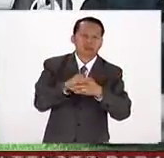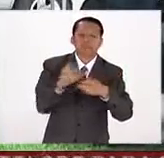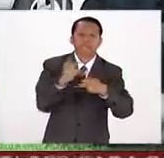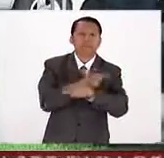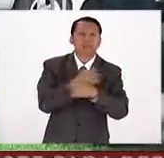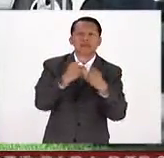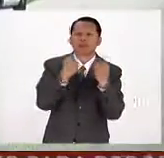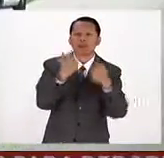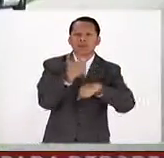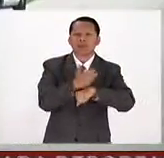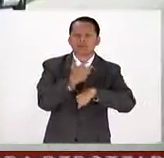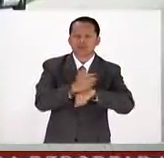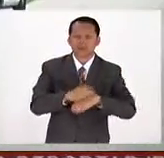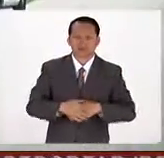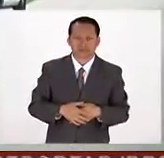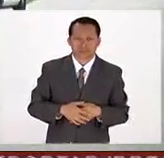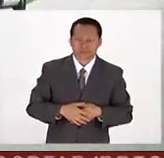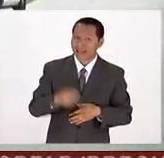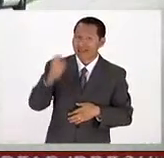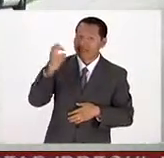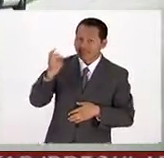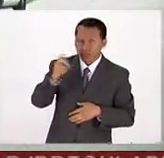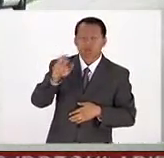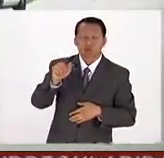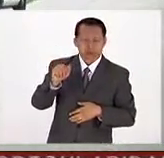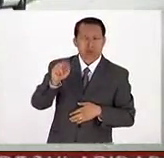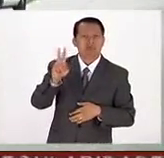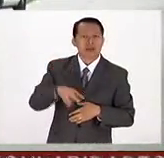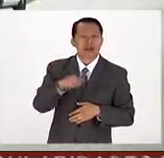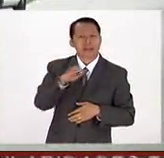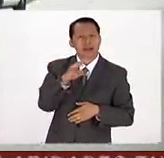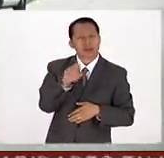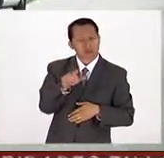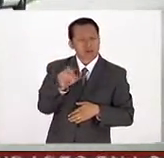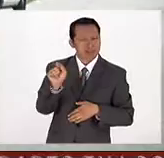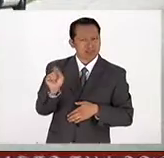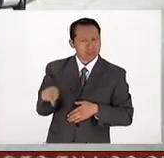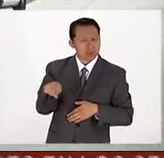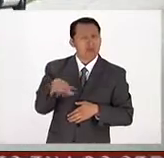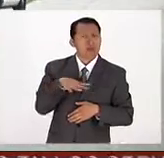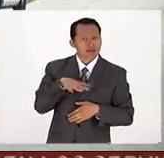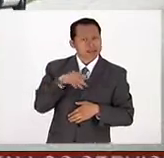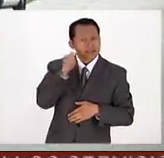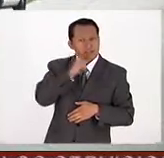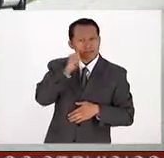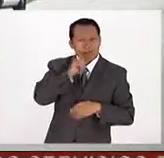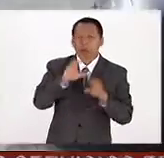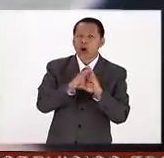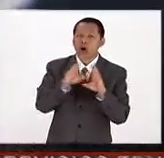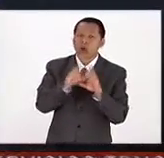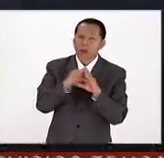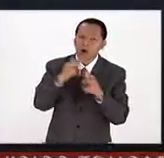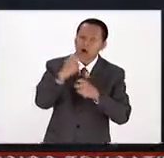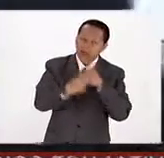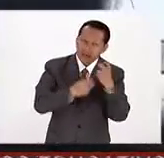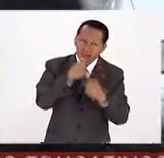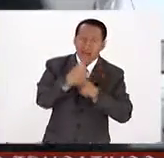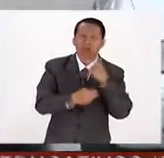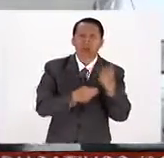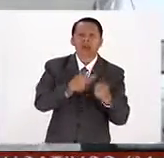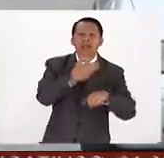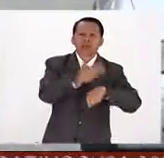la historia de los Estados Unidos. Así es, doctora, sobre todo que Michael Moore ha sido muy crítico de la